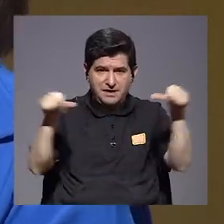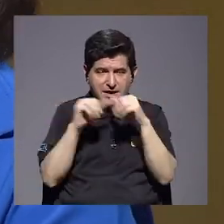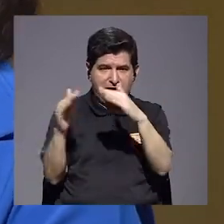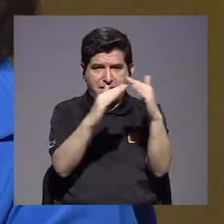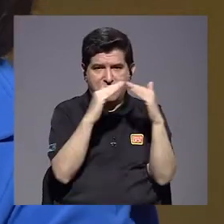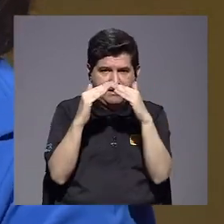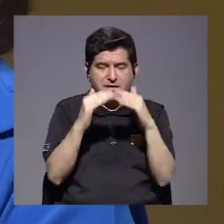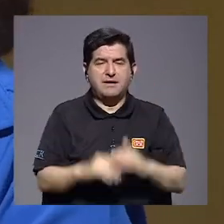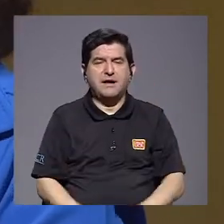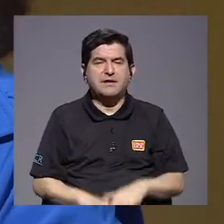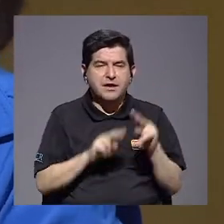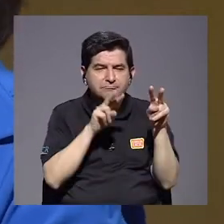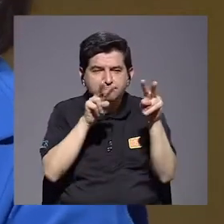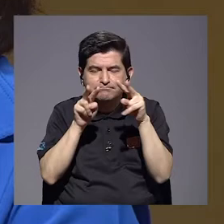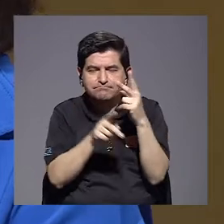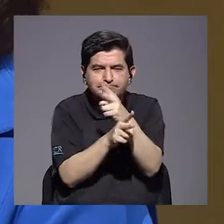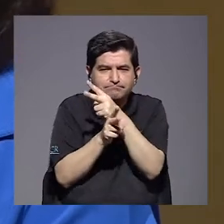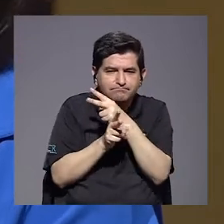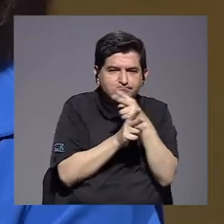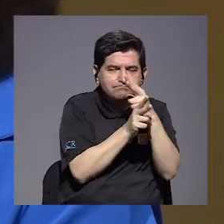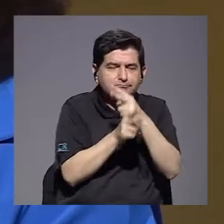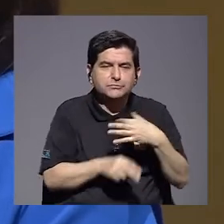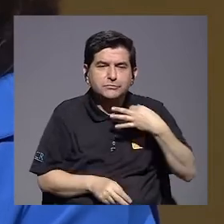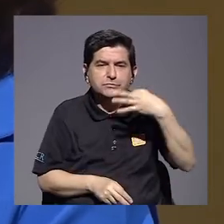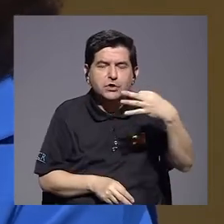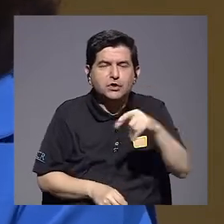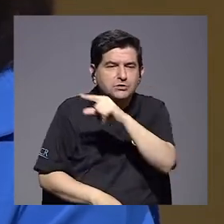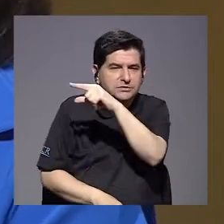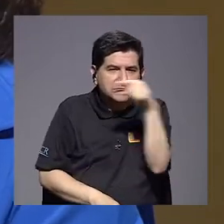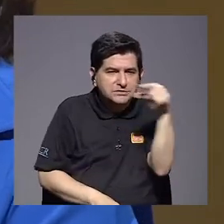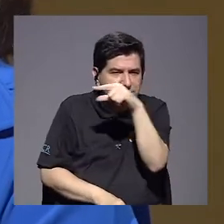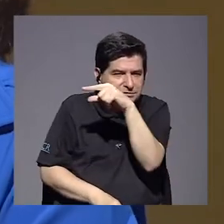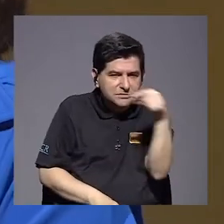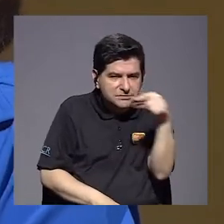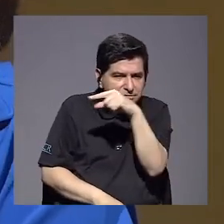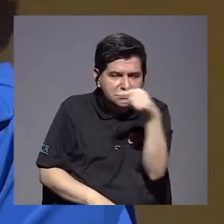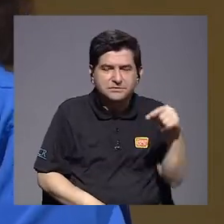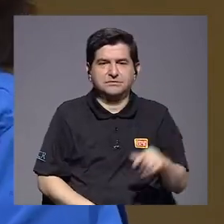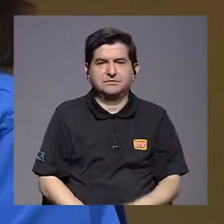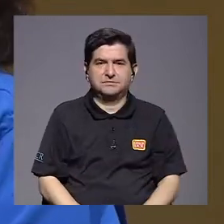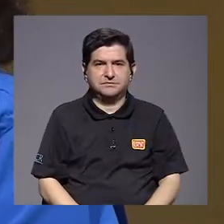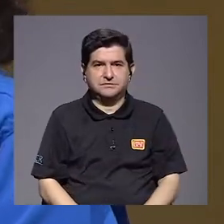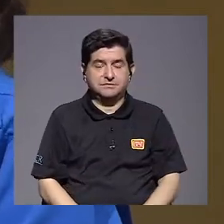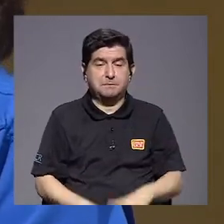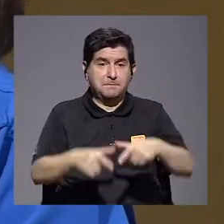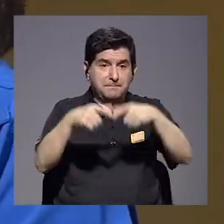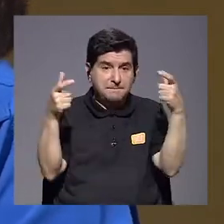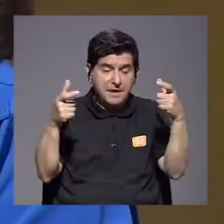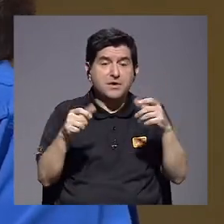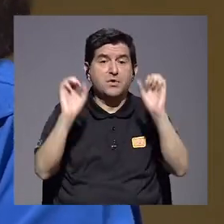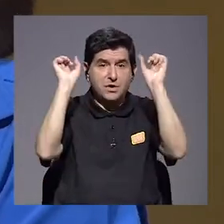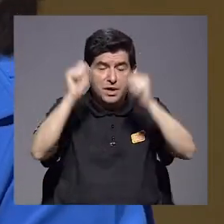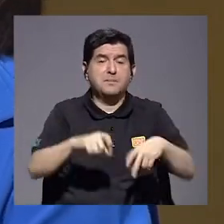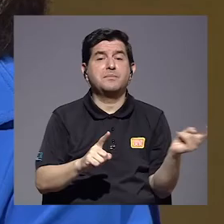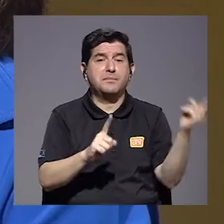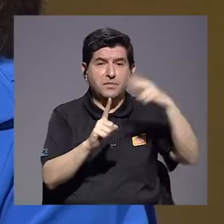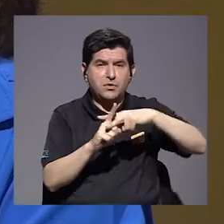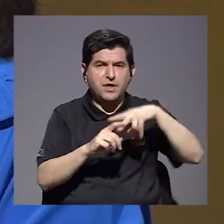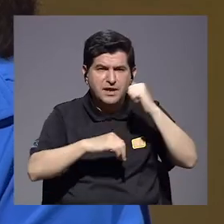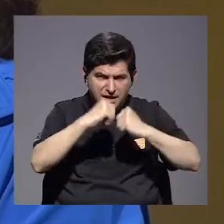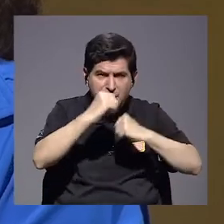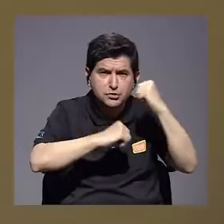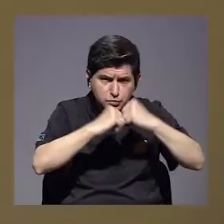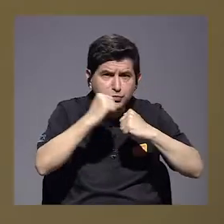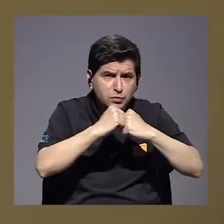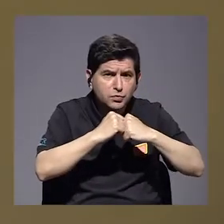que los estamos, como dicen, monitoreando día a día y semana a semana, De tal forma que la mayoría de estos se puedan ejecutar.